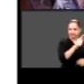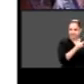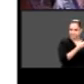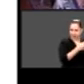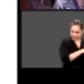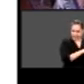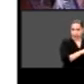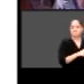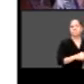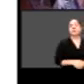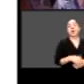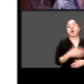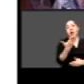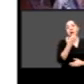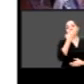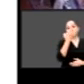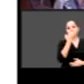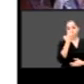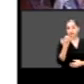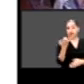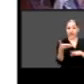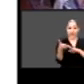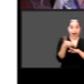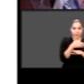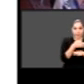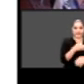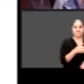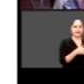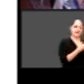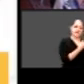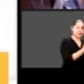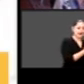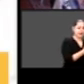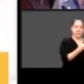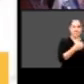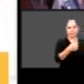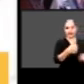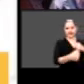preescolar va de los tres a los seis años. Entonces,